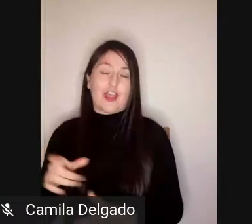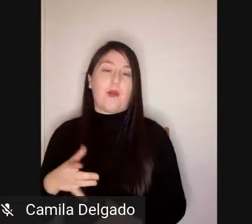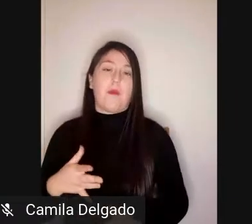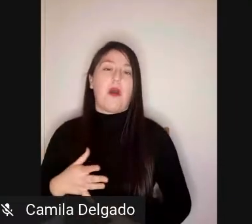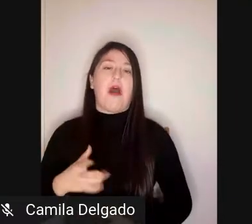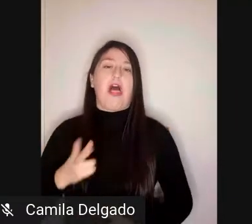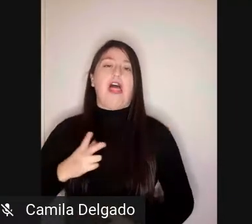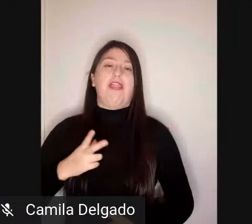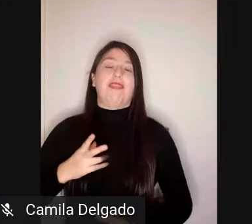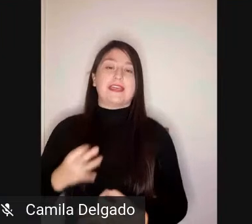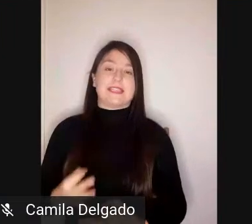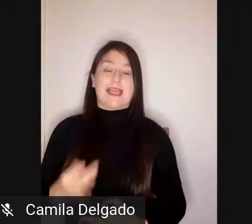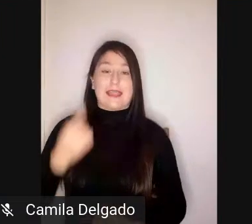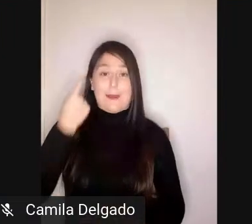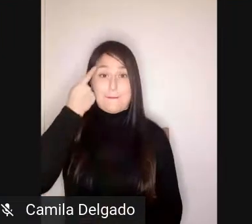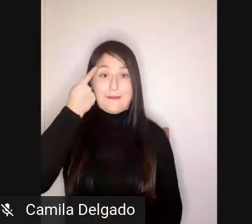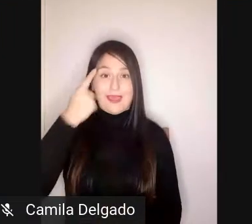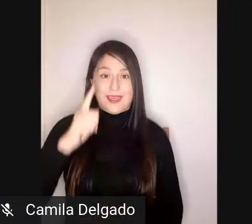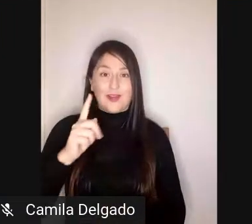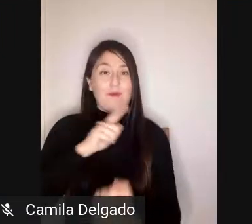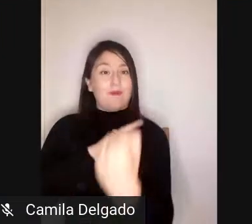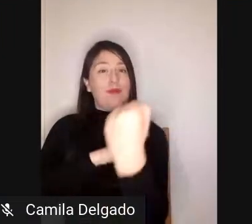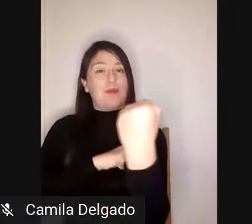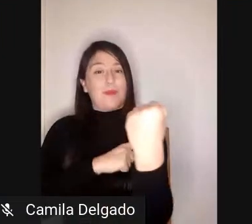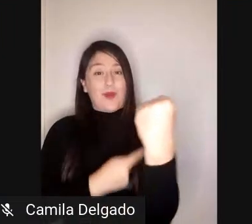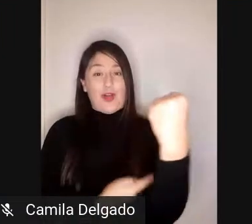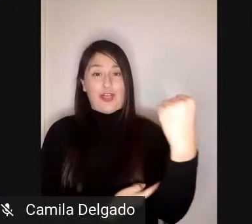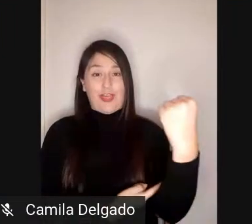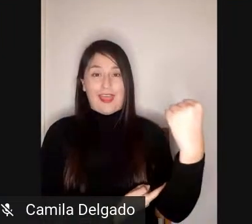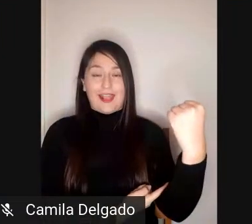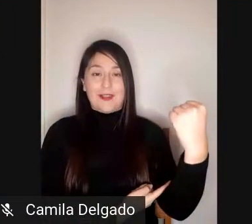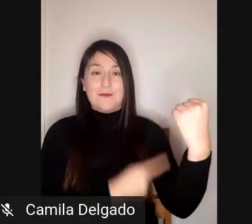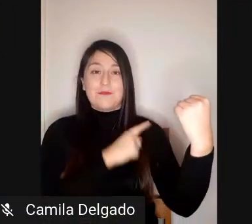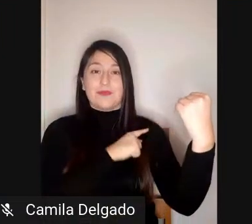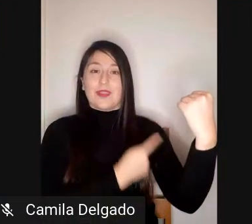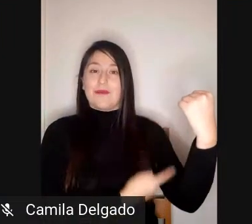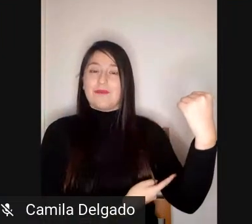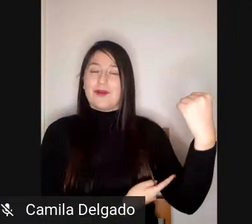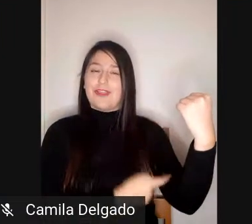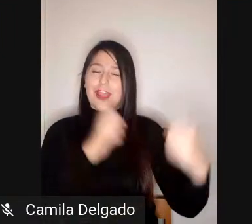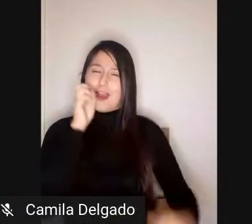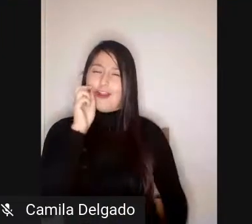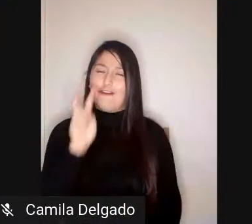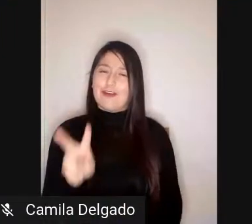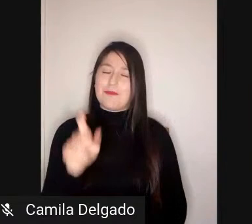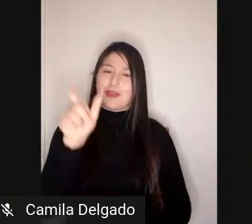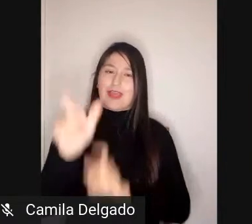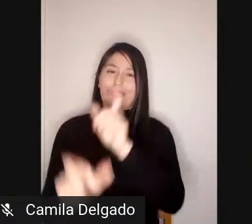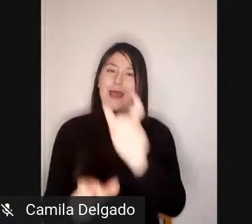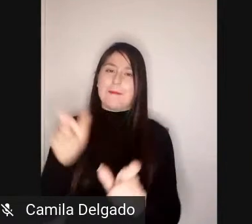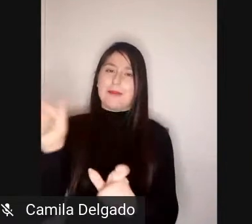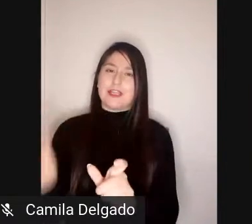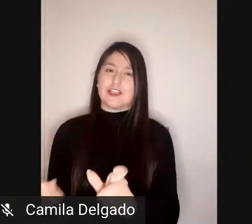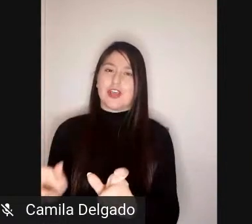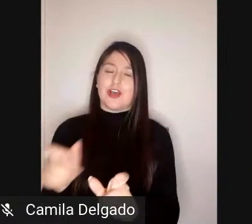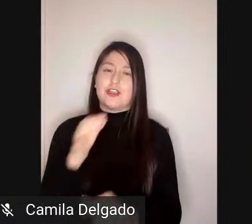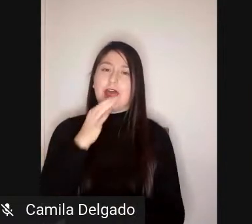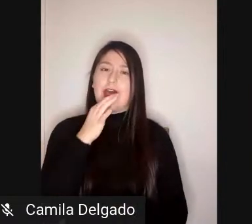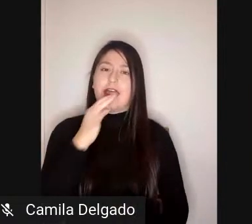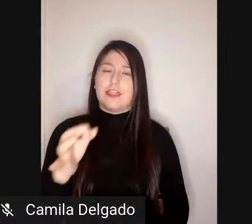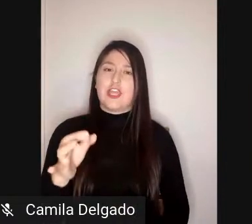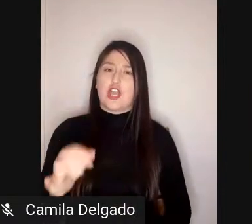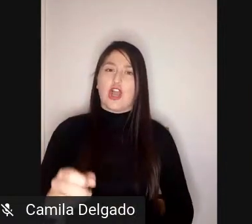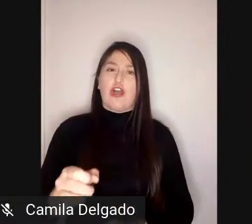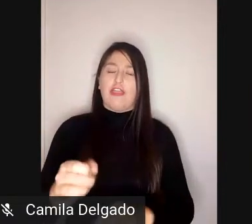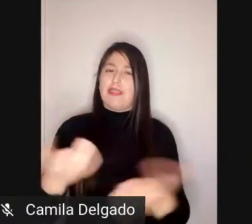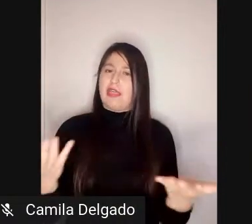Pero el poder es una cuestión que hoy día lo vemos retratado en toda esa gente que en algún momento habló de izquierda y están en otro lado. Y lo